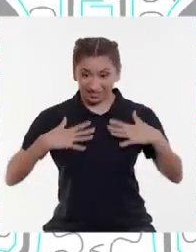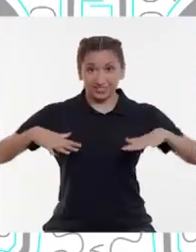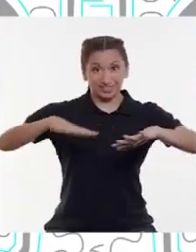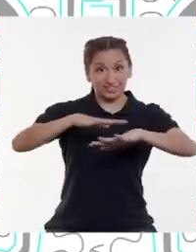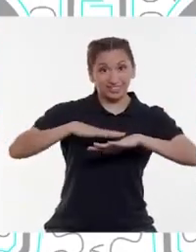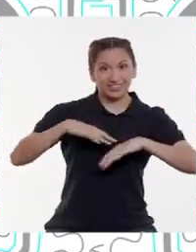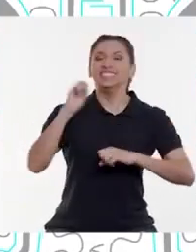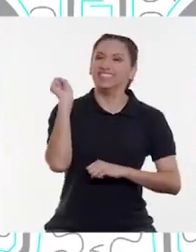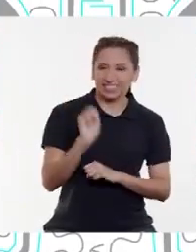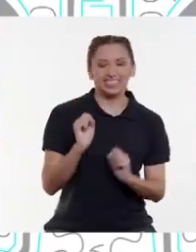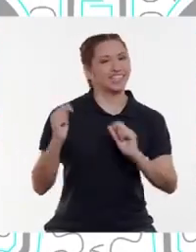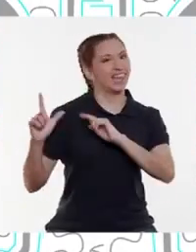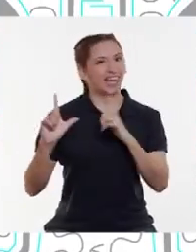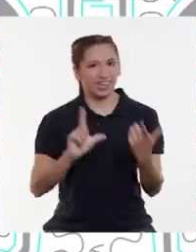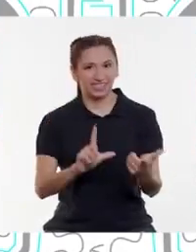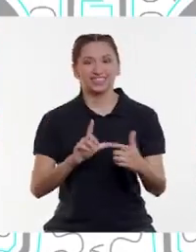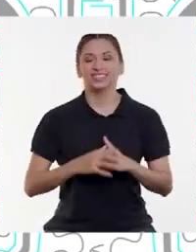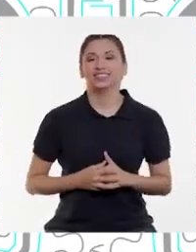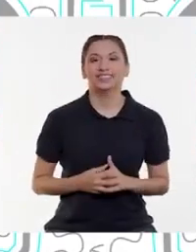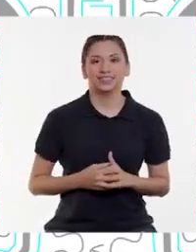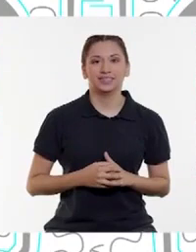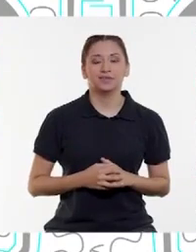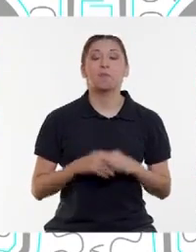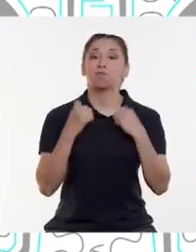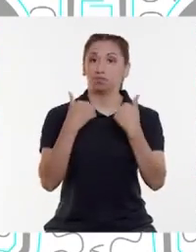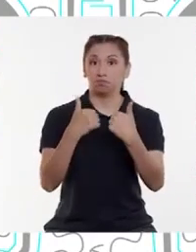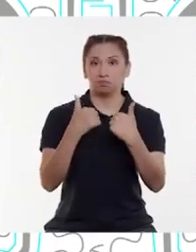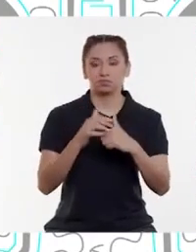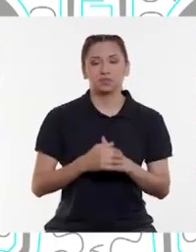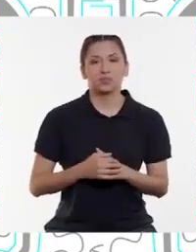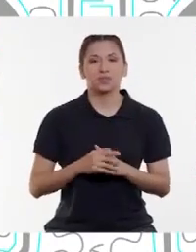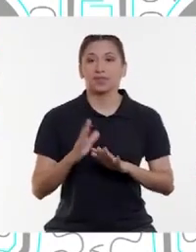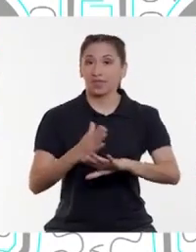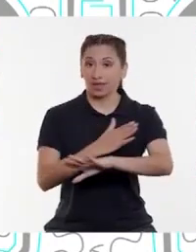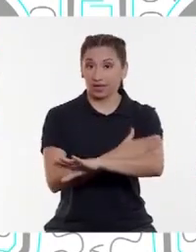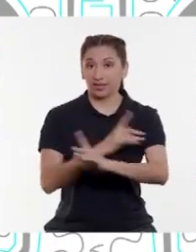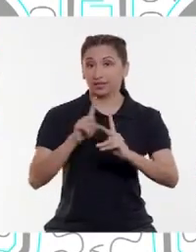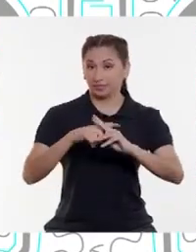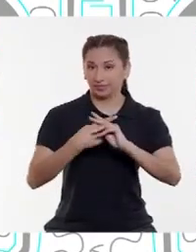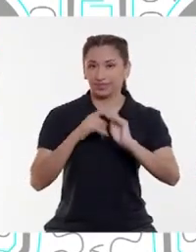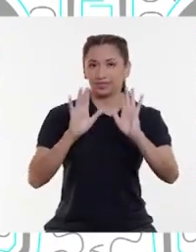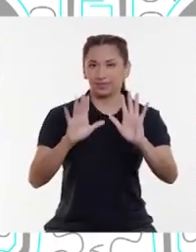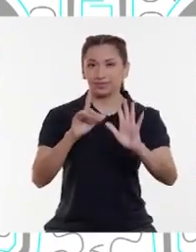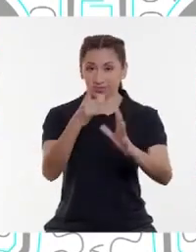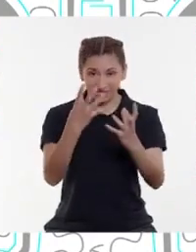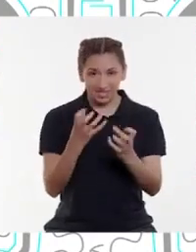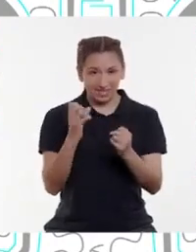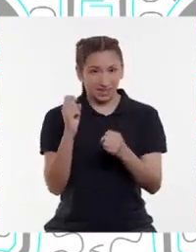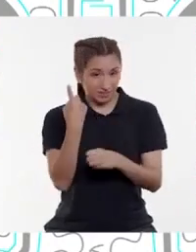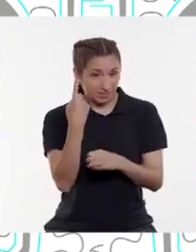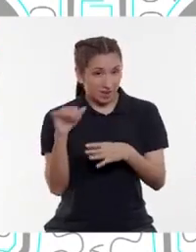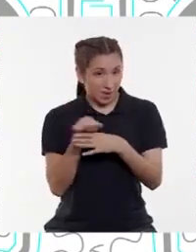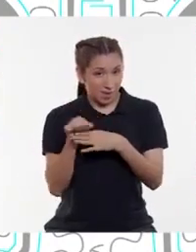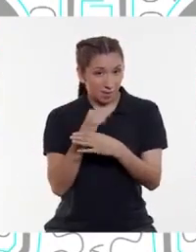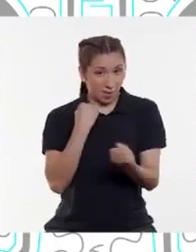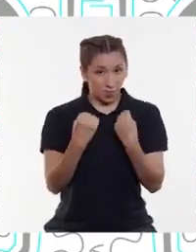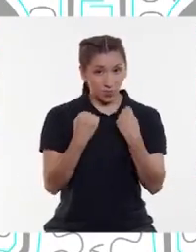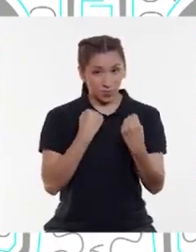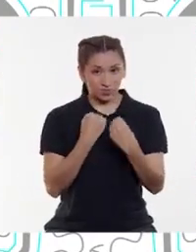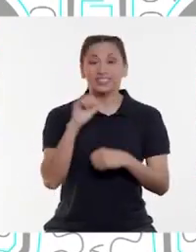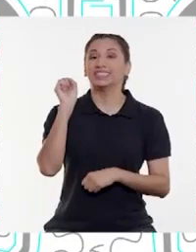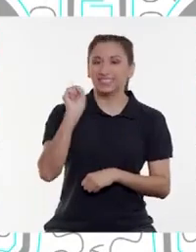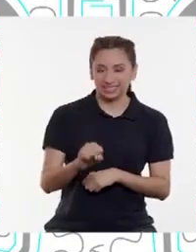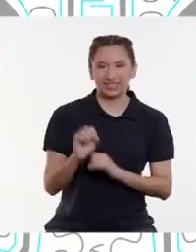nosotros? ¡Sí, listos! Muy bien, antes de empezar, ¿les gustaría ejercitarse un poco?